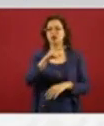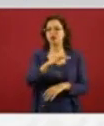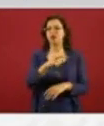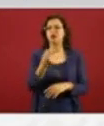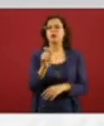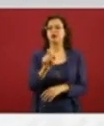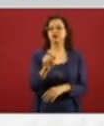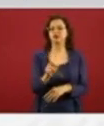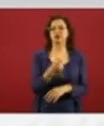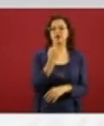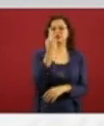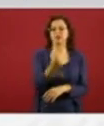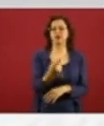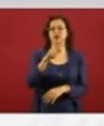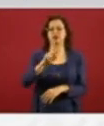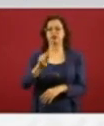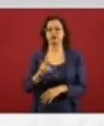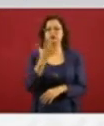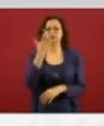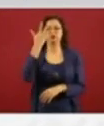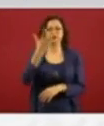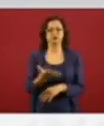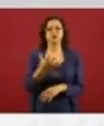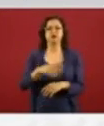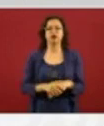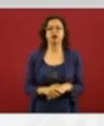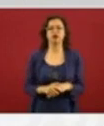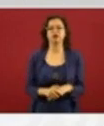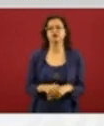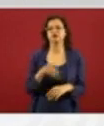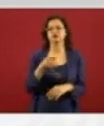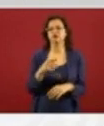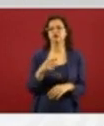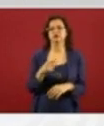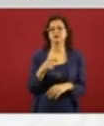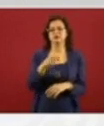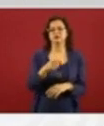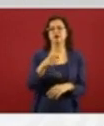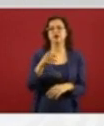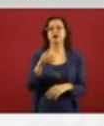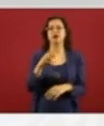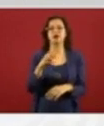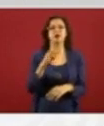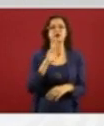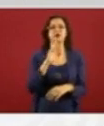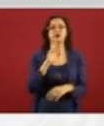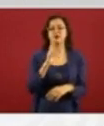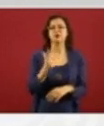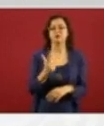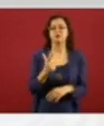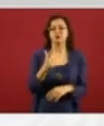85 centavos por litro, las mejores estaciones, así se llama, con los peores precios de